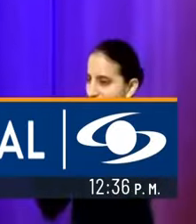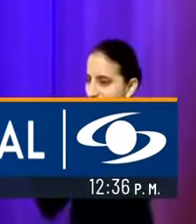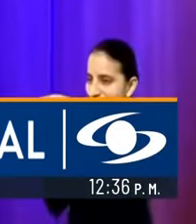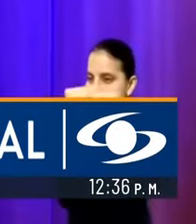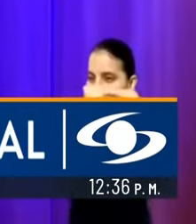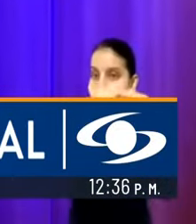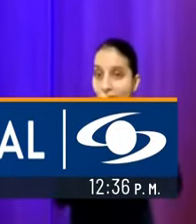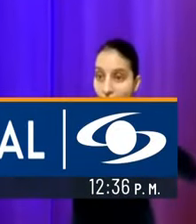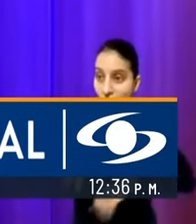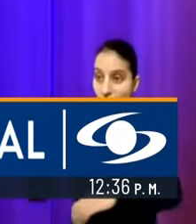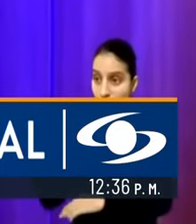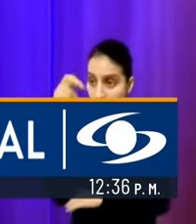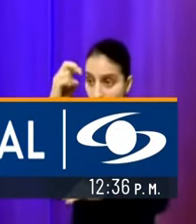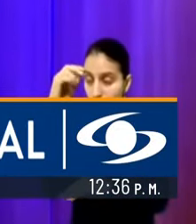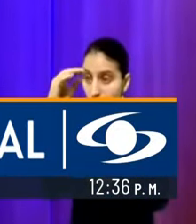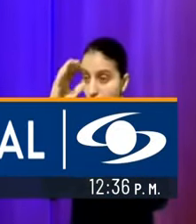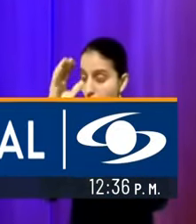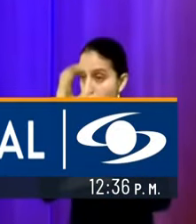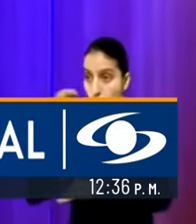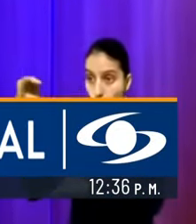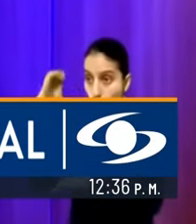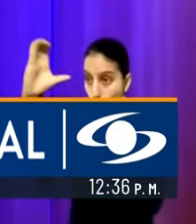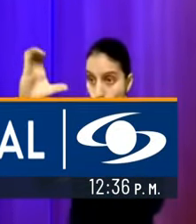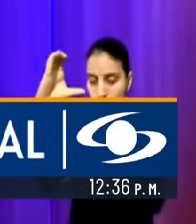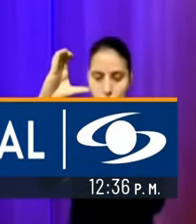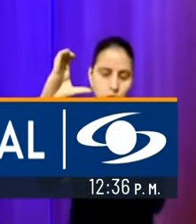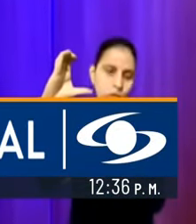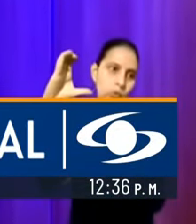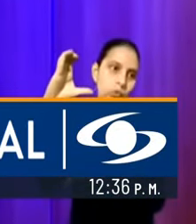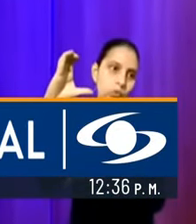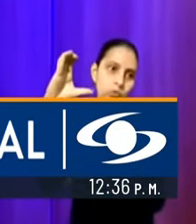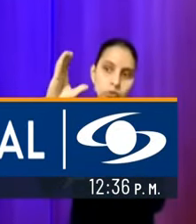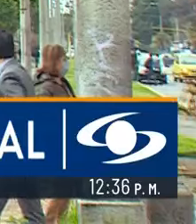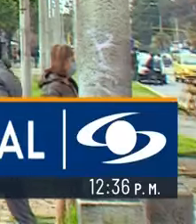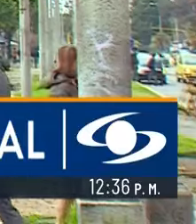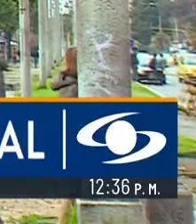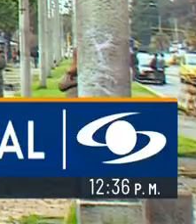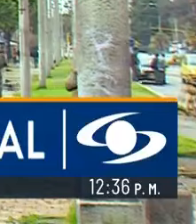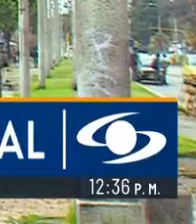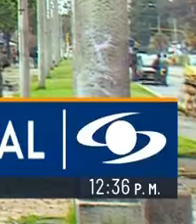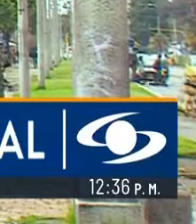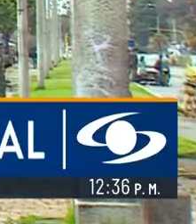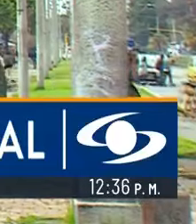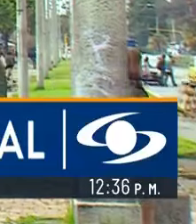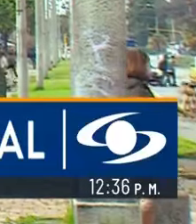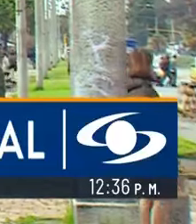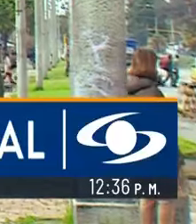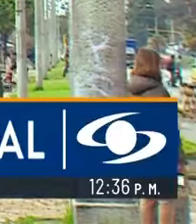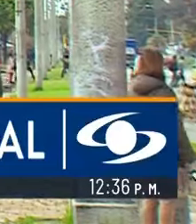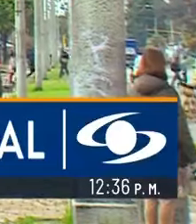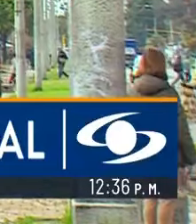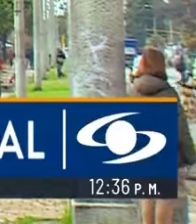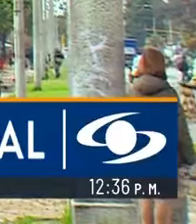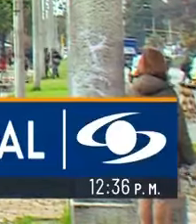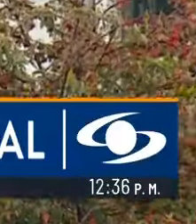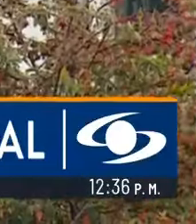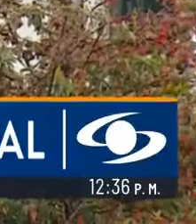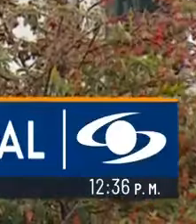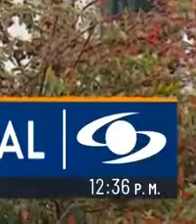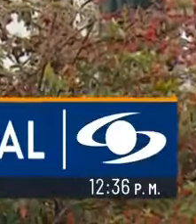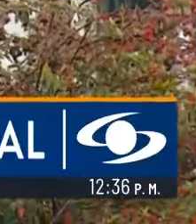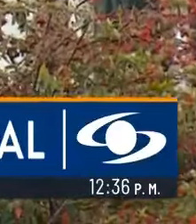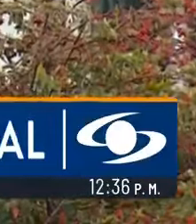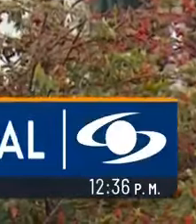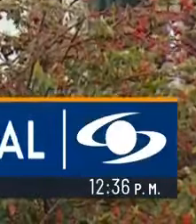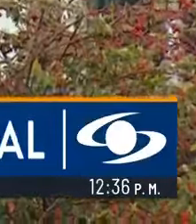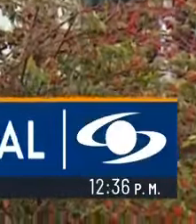Para Luz Adriana Camargo, la Fiscalía debe garantizar estabilidad y seguridad a la justicia colombiana desde la independencia y la autonomía.